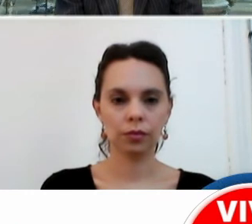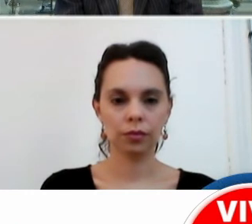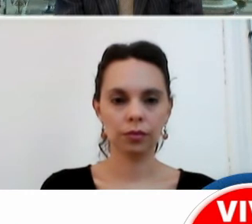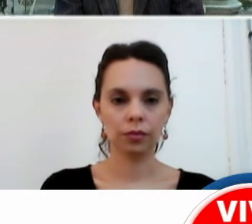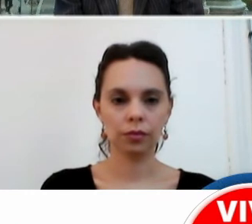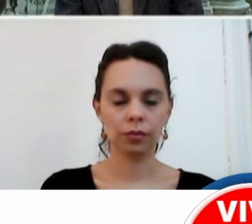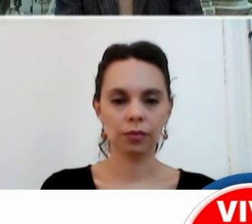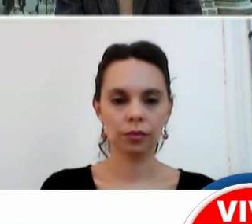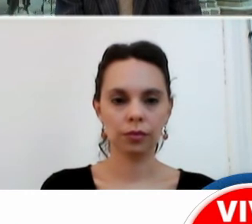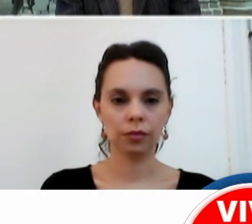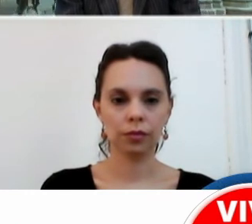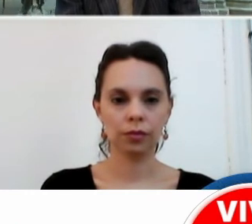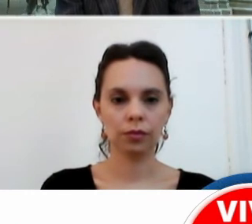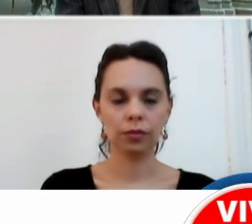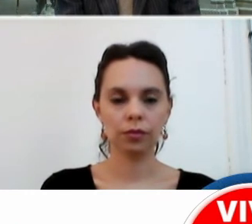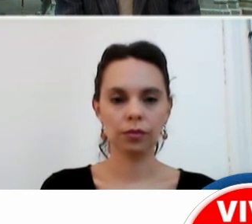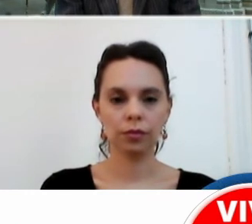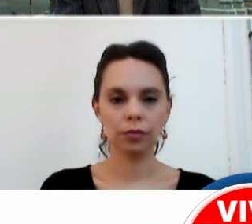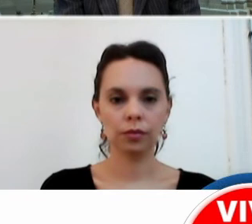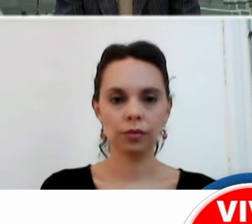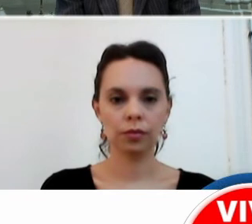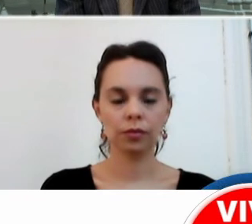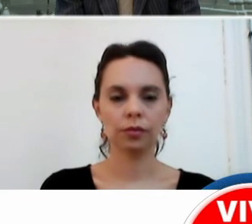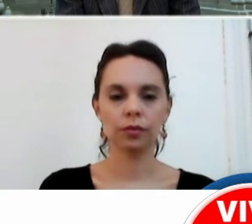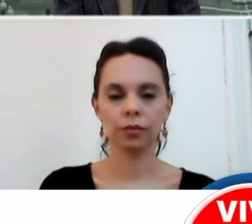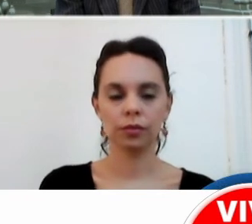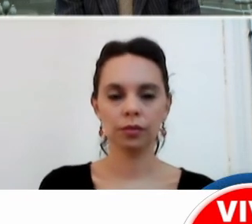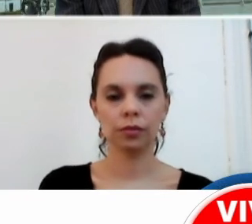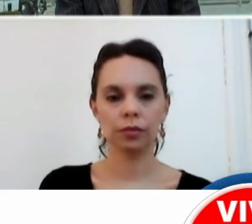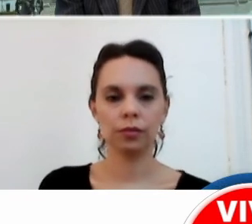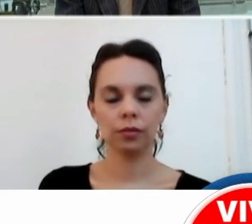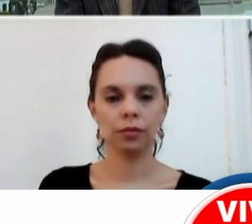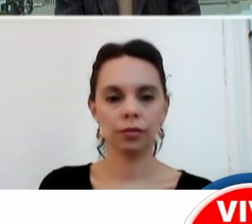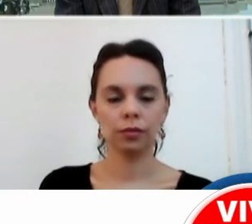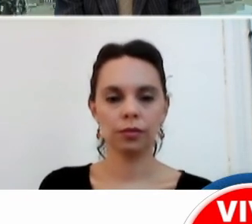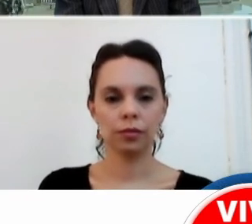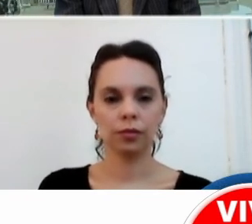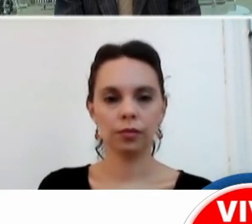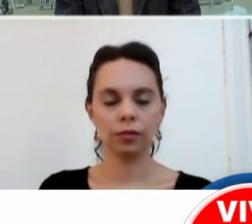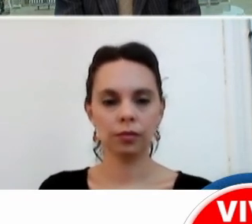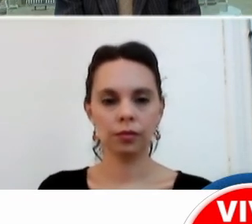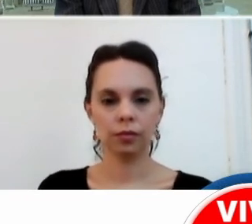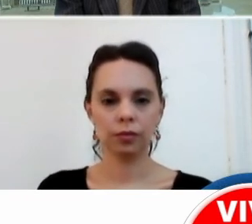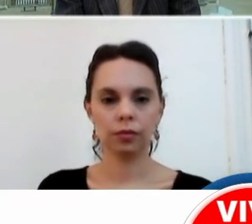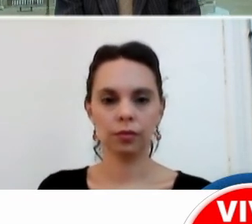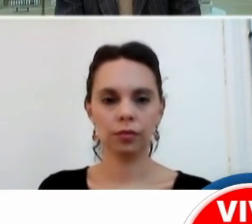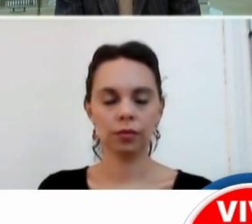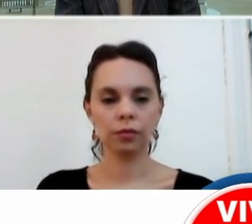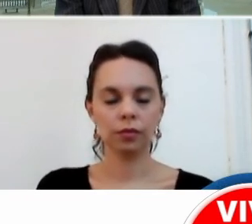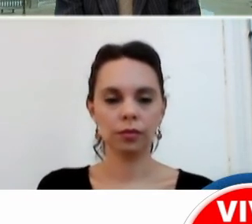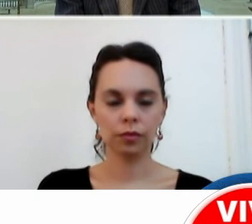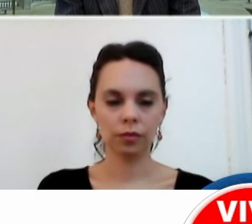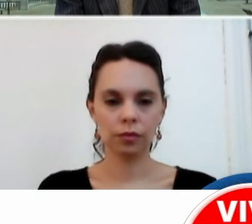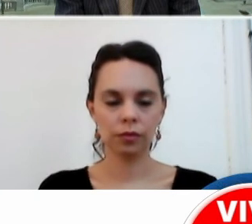su economía, a su producto, a su emisión monetaria. Es decir, son siempre temas de relación. Entonces, acá lo que se